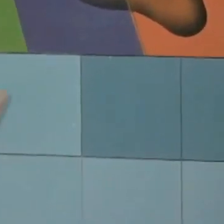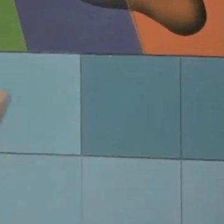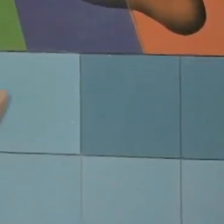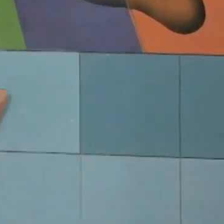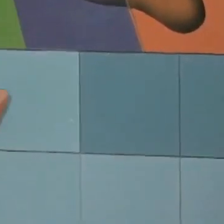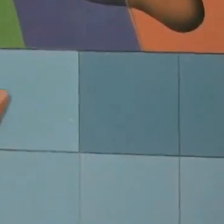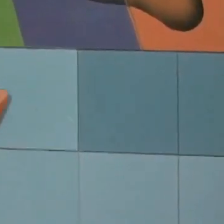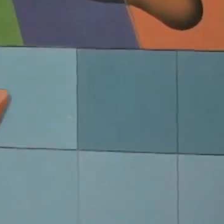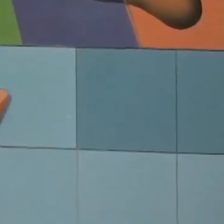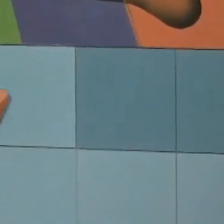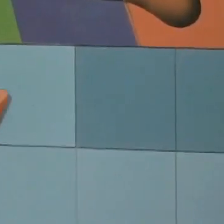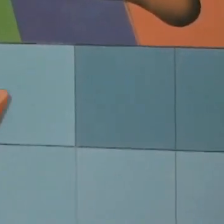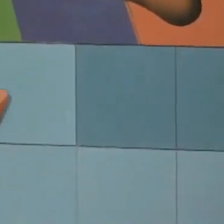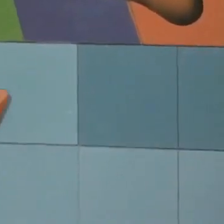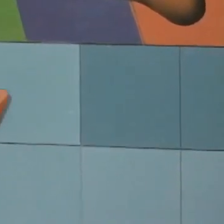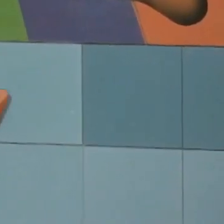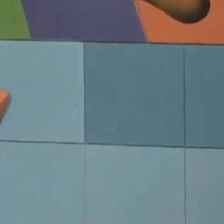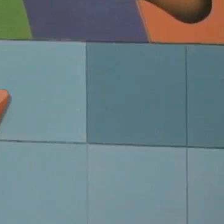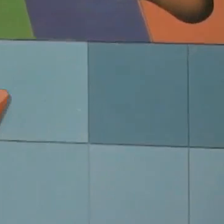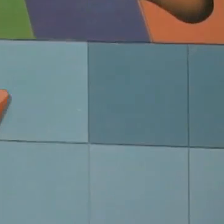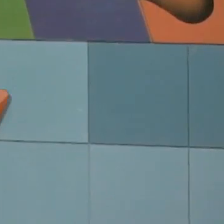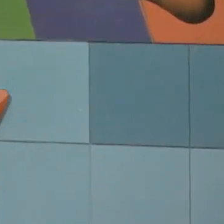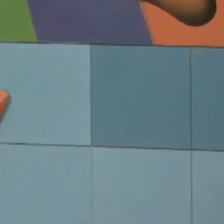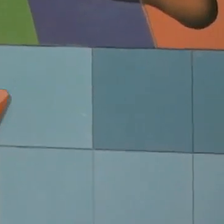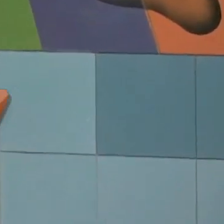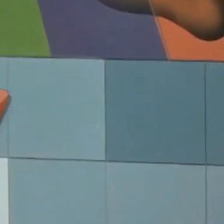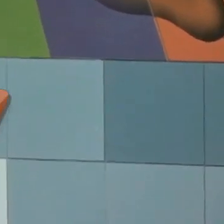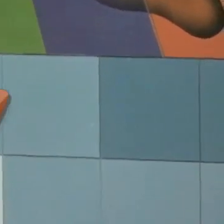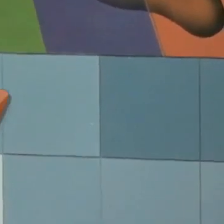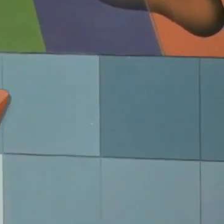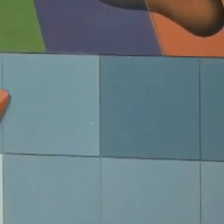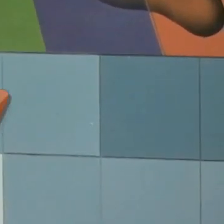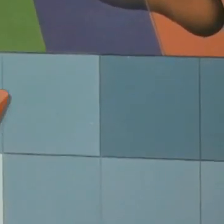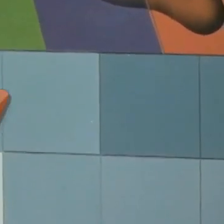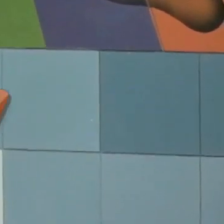Amigas y amigos todos, me honra